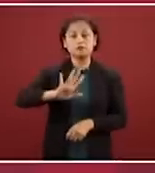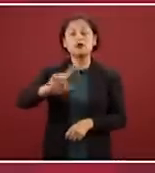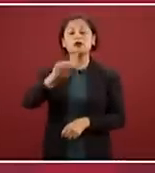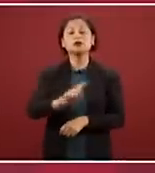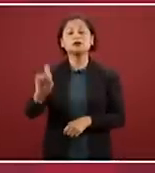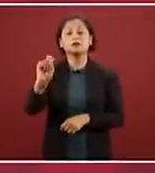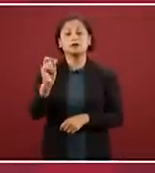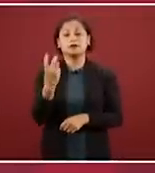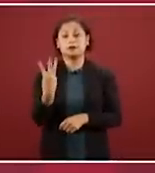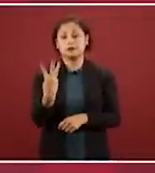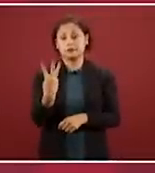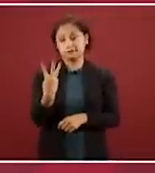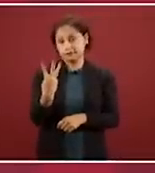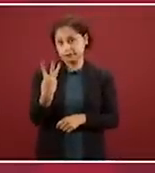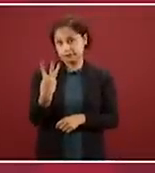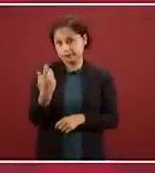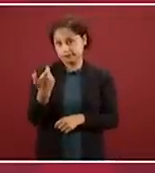123